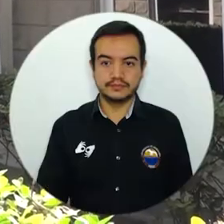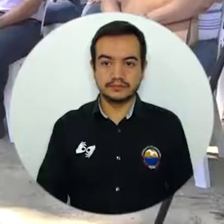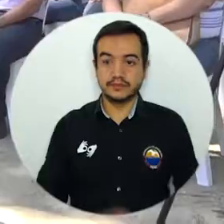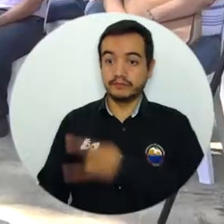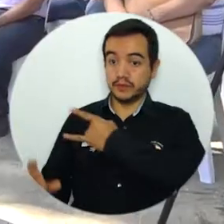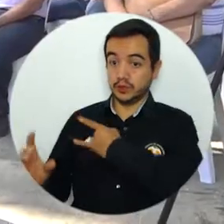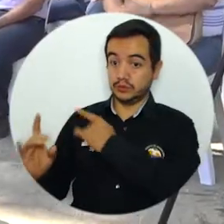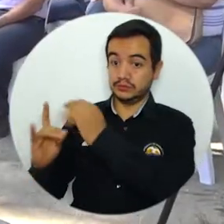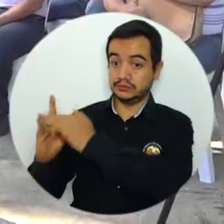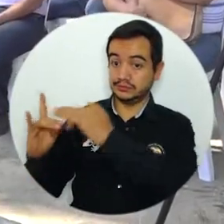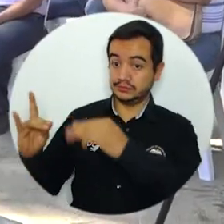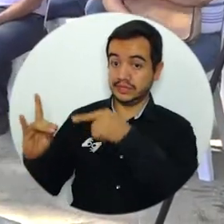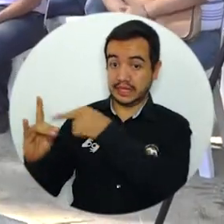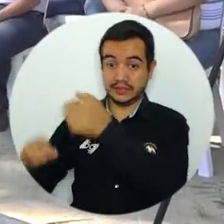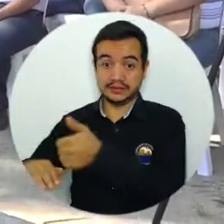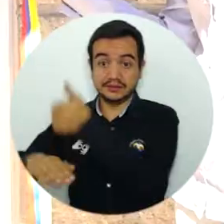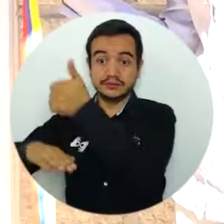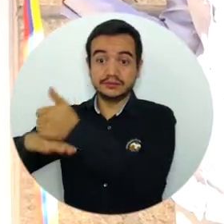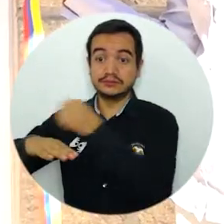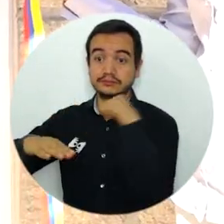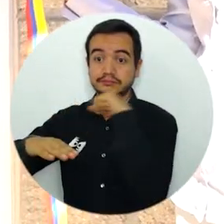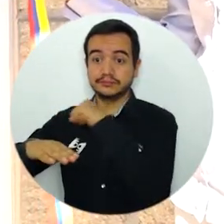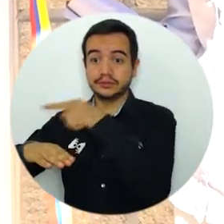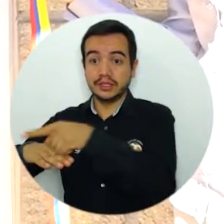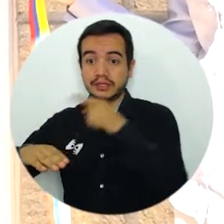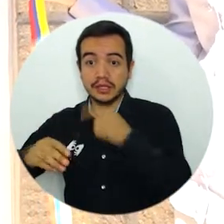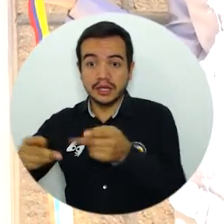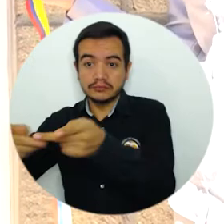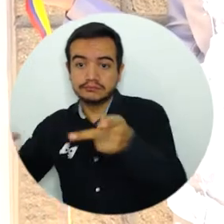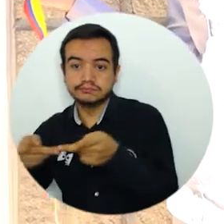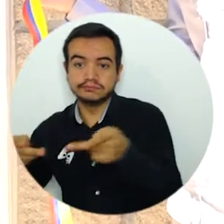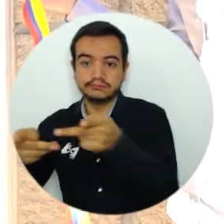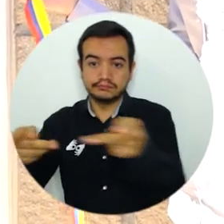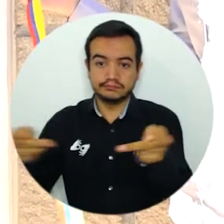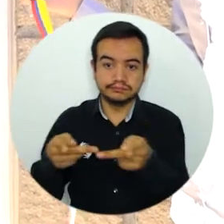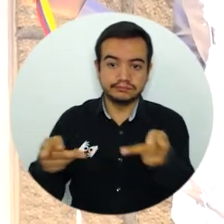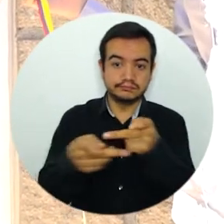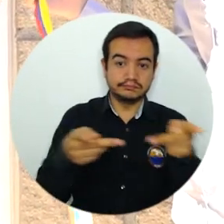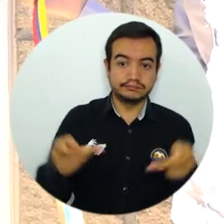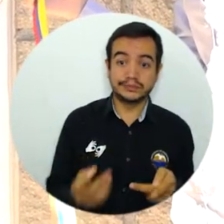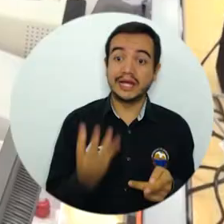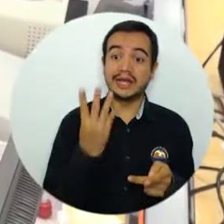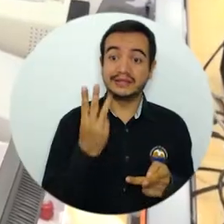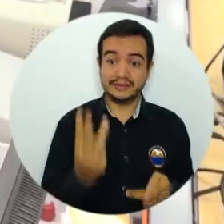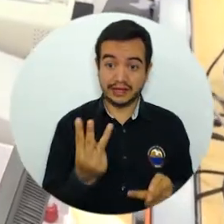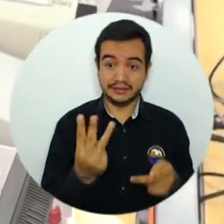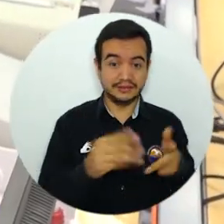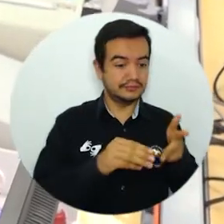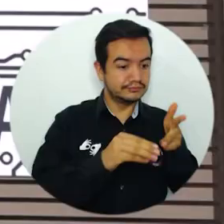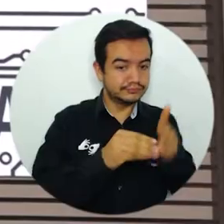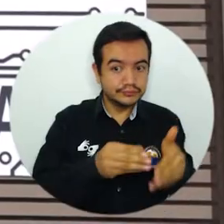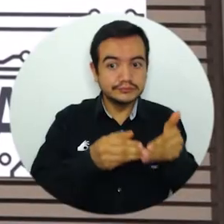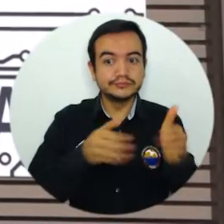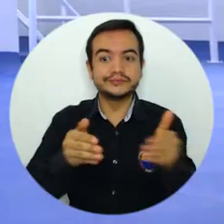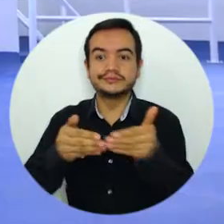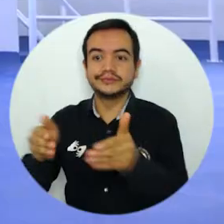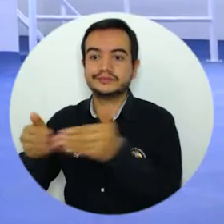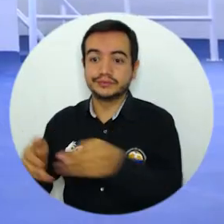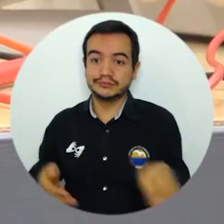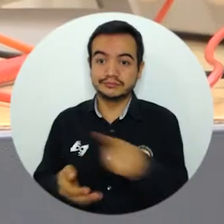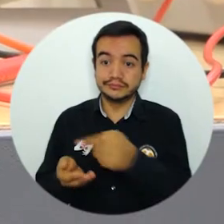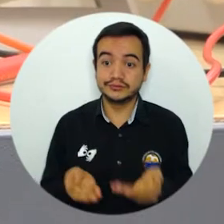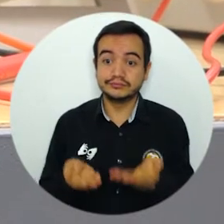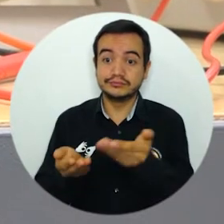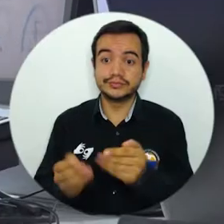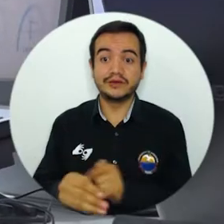El doctor Pablo Vera Salazar, rector de la Universidad del Magdalena, inauguró 3 laboratorios para la Facultad de Ingeniería que fueron adecuados,